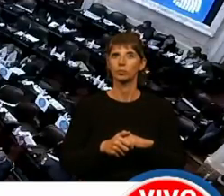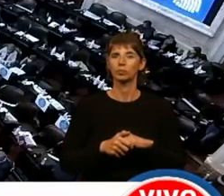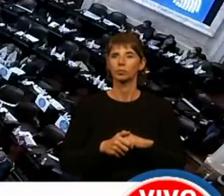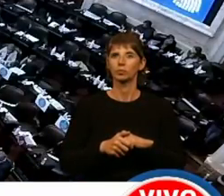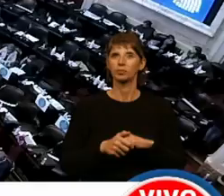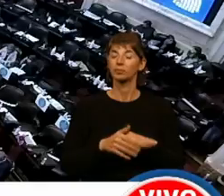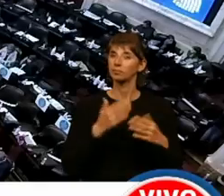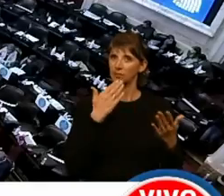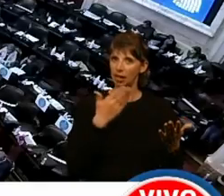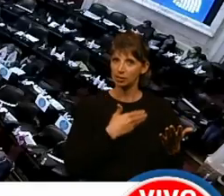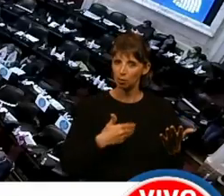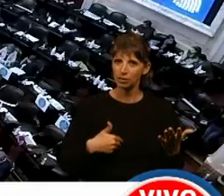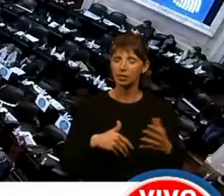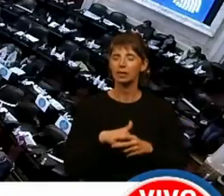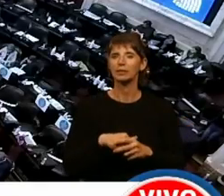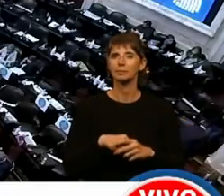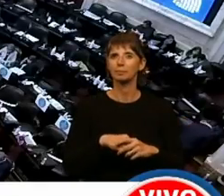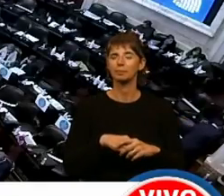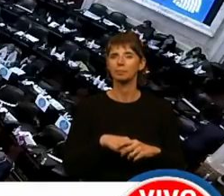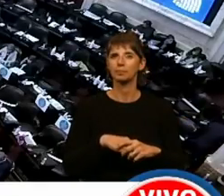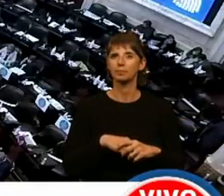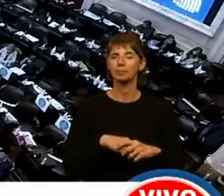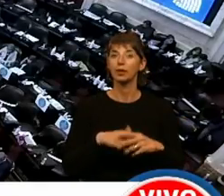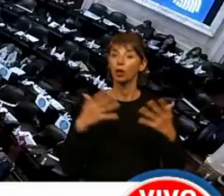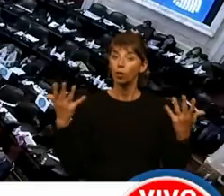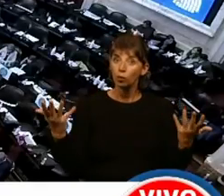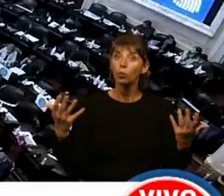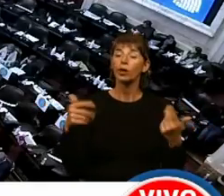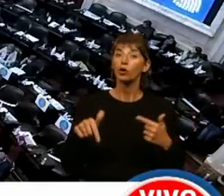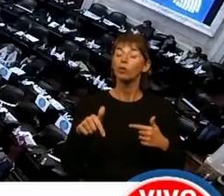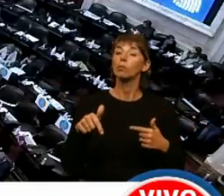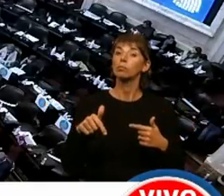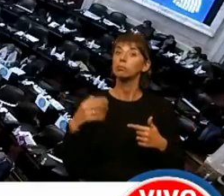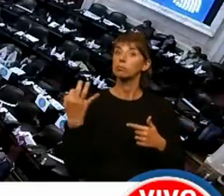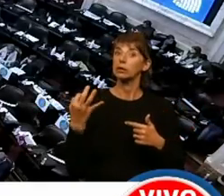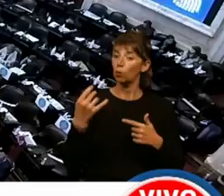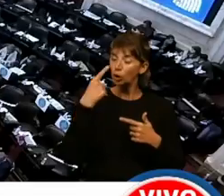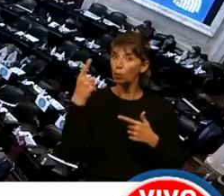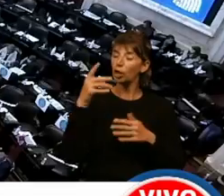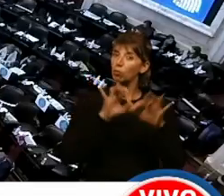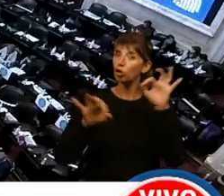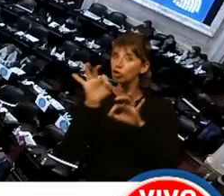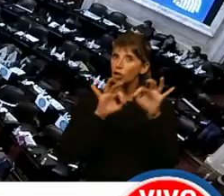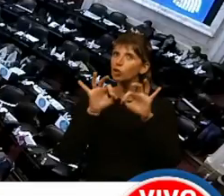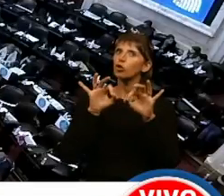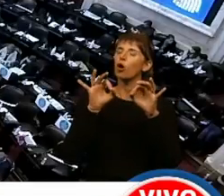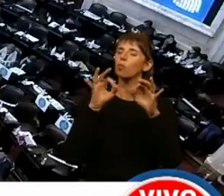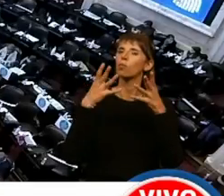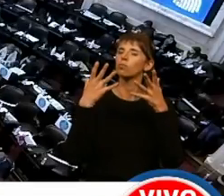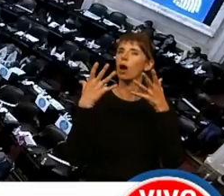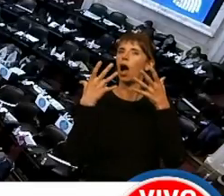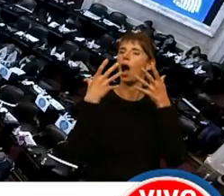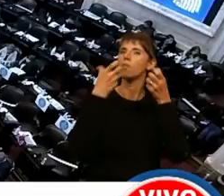gracias señor presidente bueno es bueno ver que avanza un proyecto que beneficia a mendoza en este caso